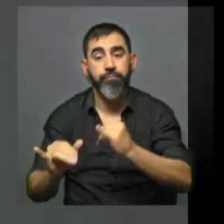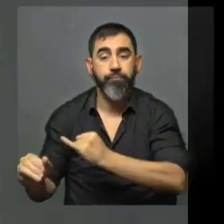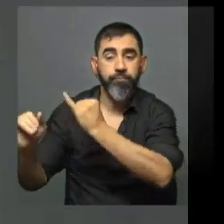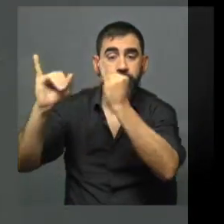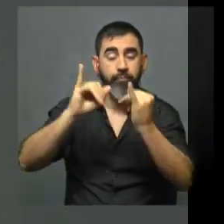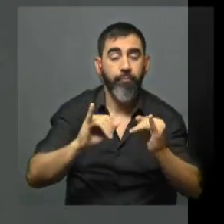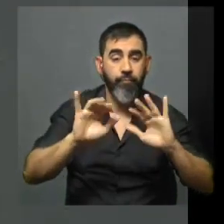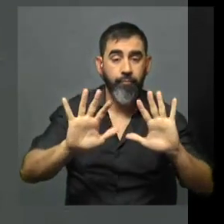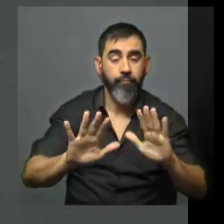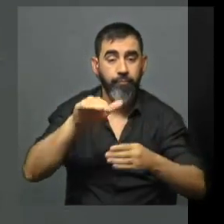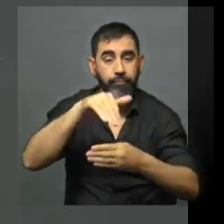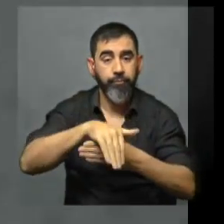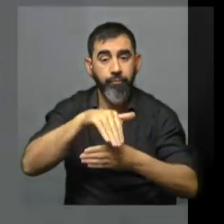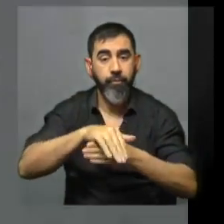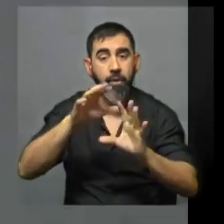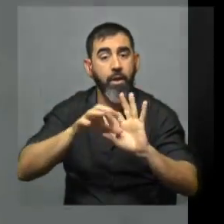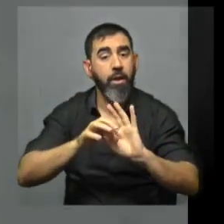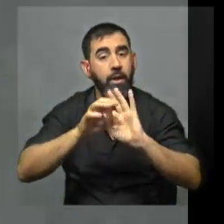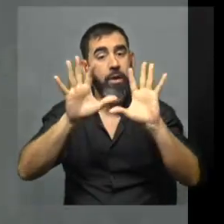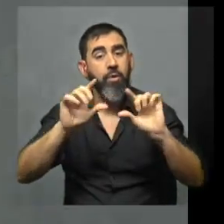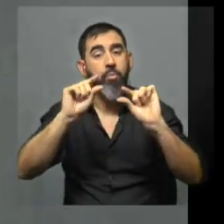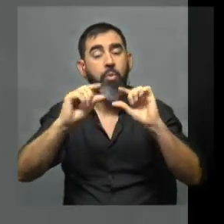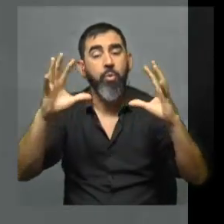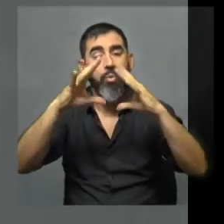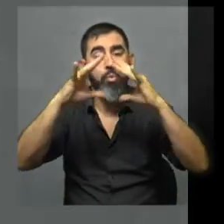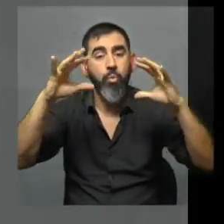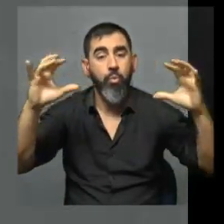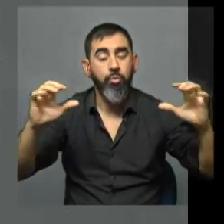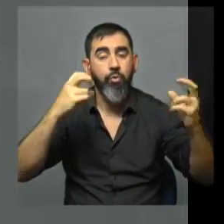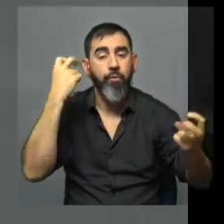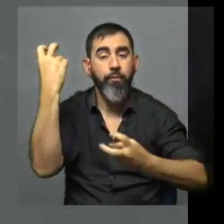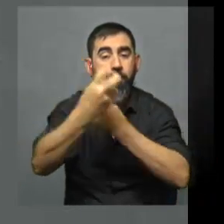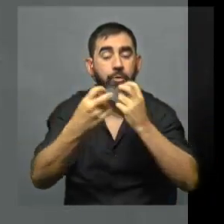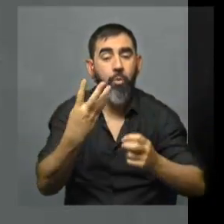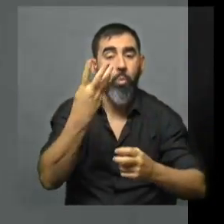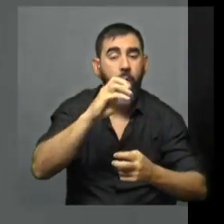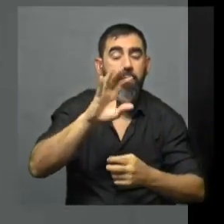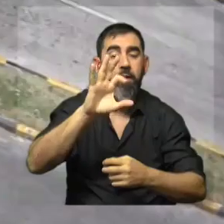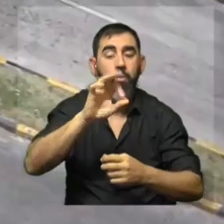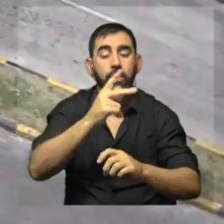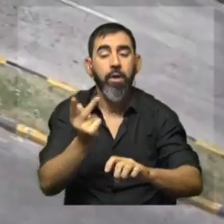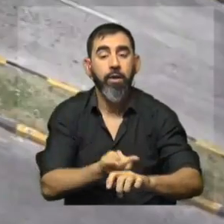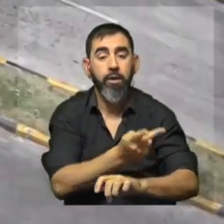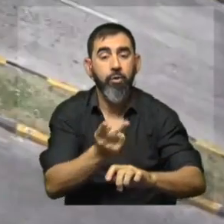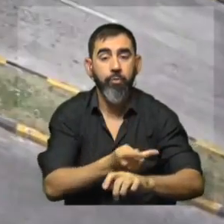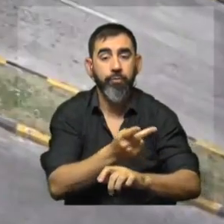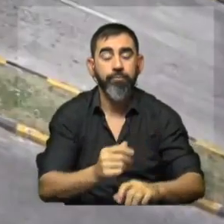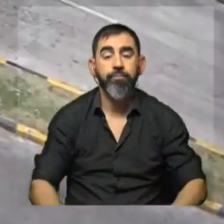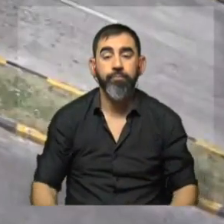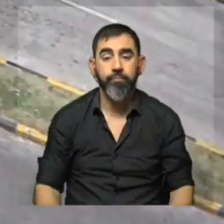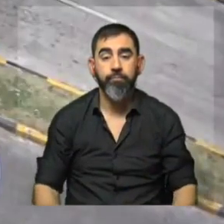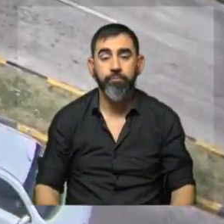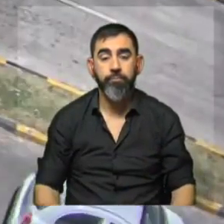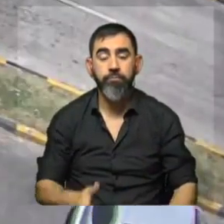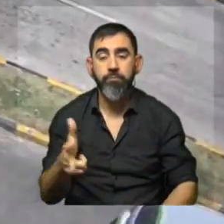así la tarde con un cielo claro y algo nuboso con rachas de viento que estarán entre 40 y 50 kilómetros por hora hacia la noche. Como